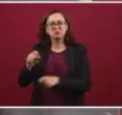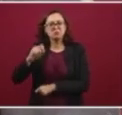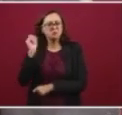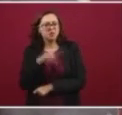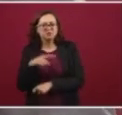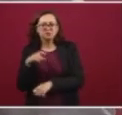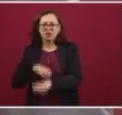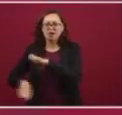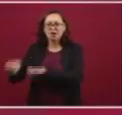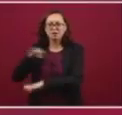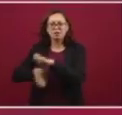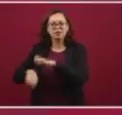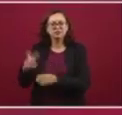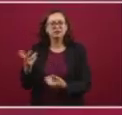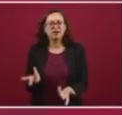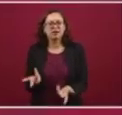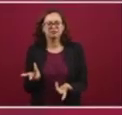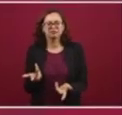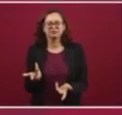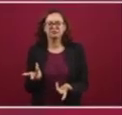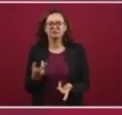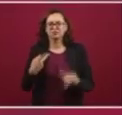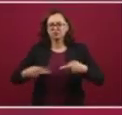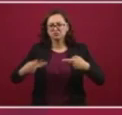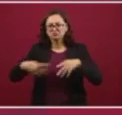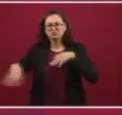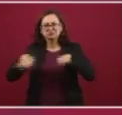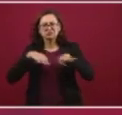se hacía caso a los trabajadores.